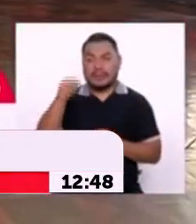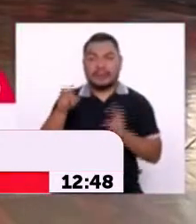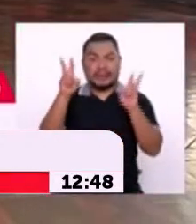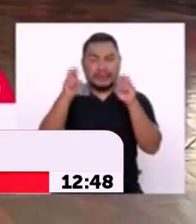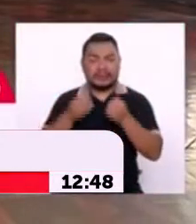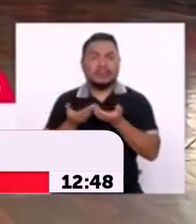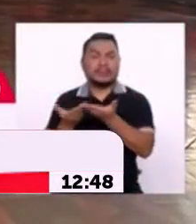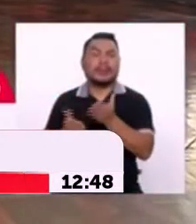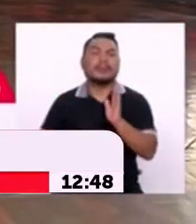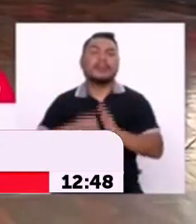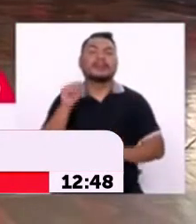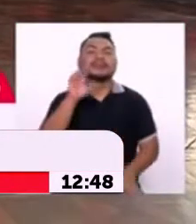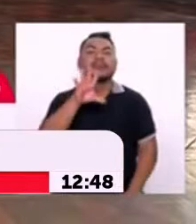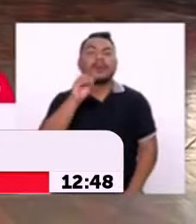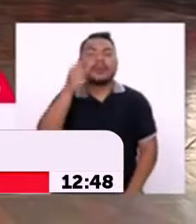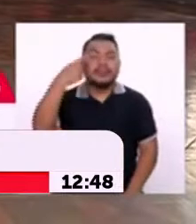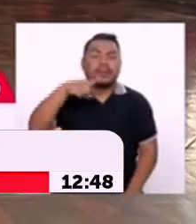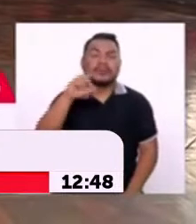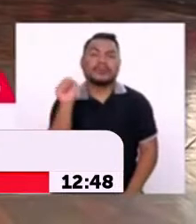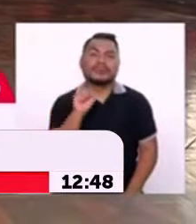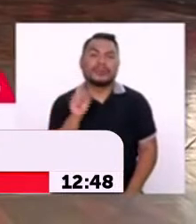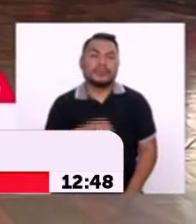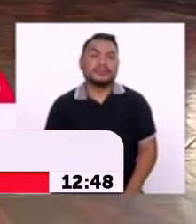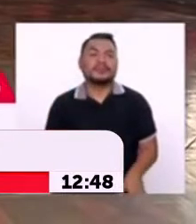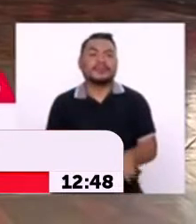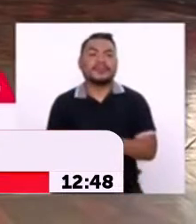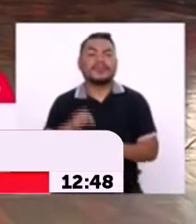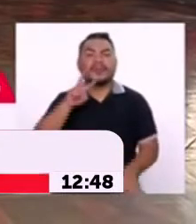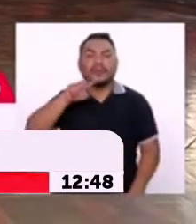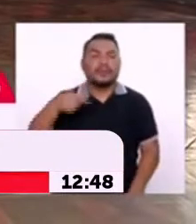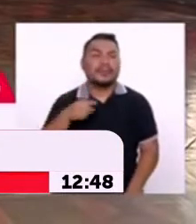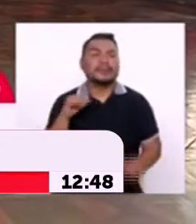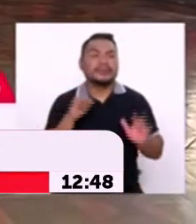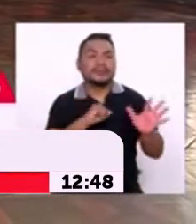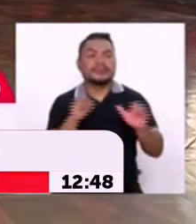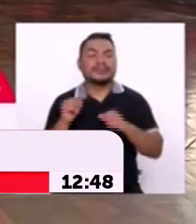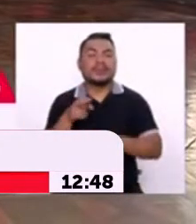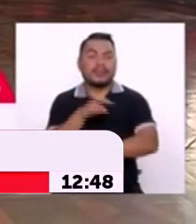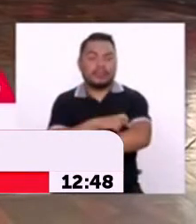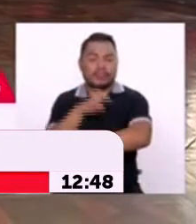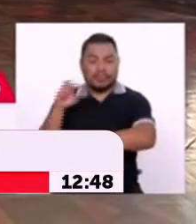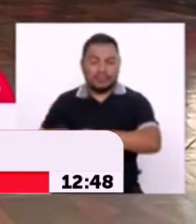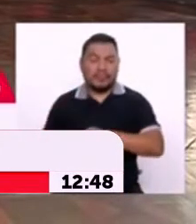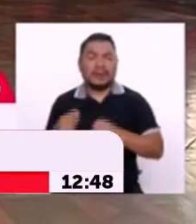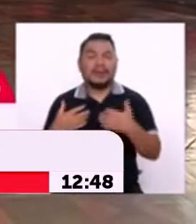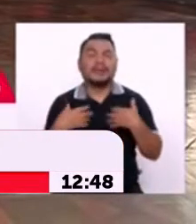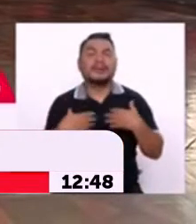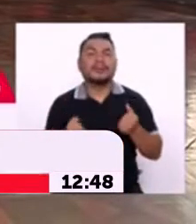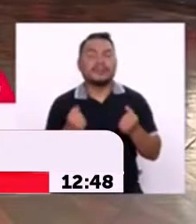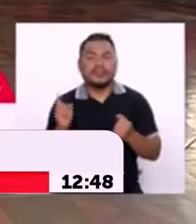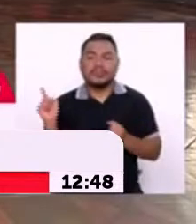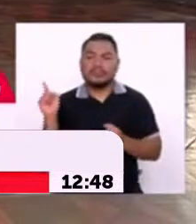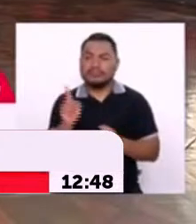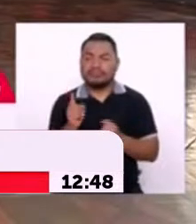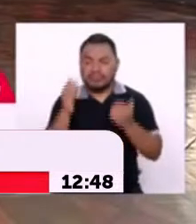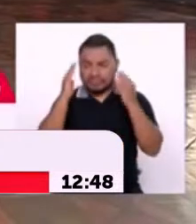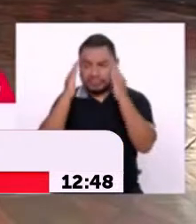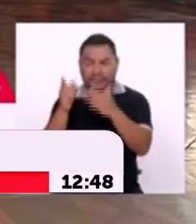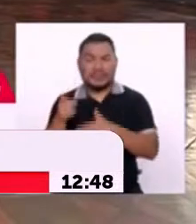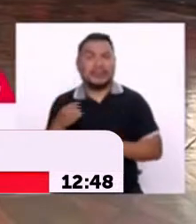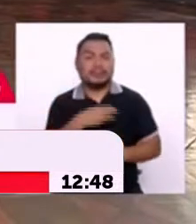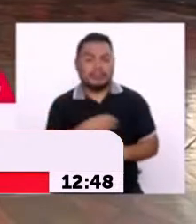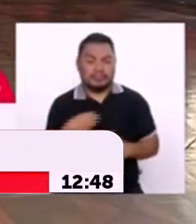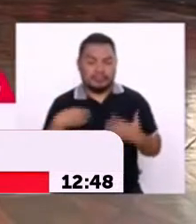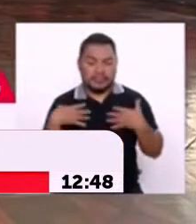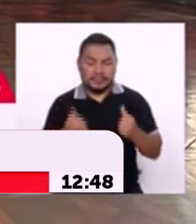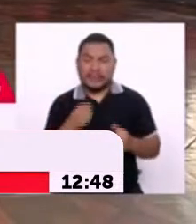para ello más de 50 millones de soles y 2.600 profesionales de la salud. El Ministerio